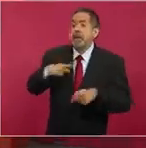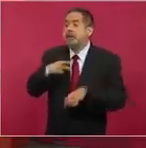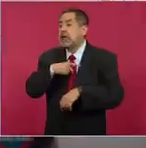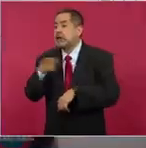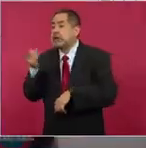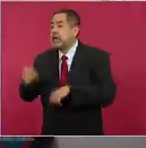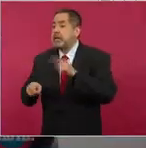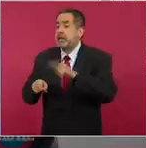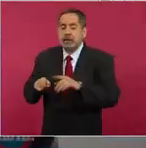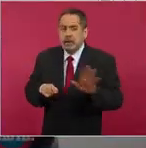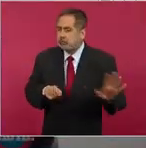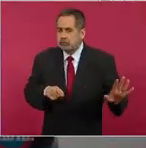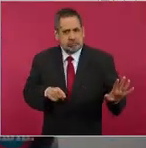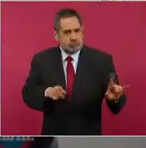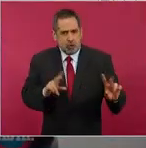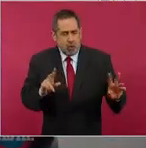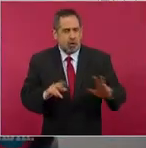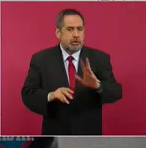Miren cómo están.